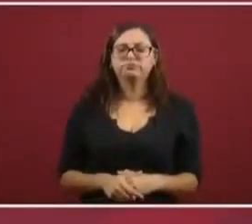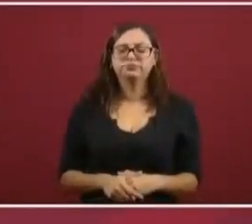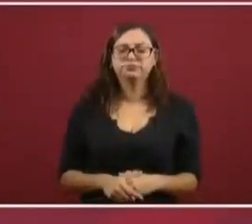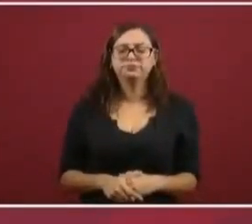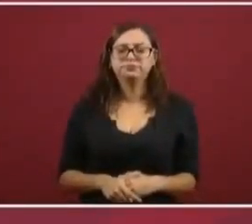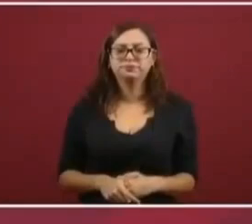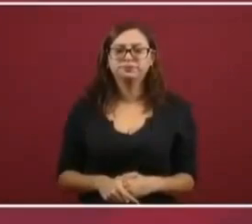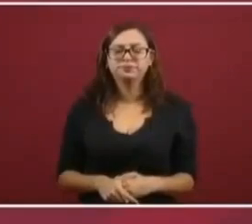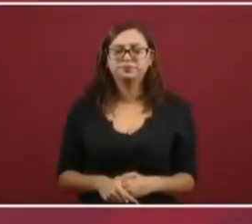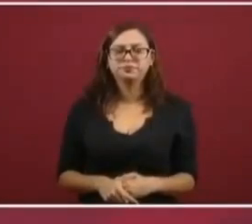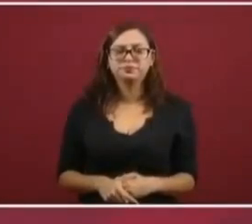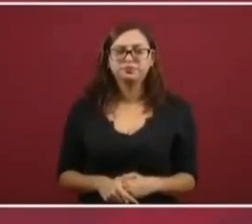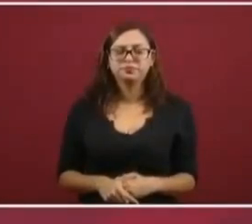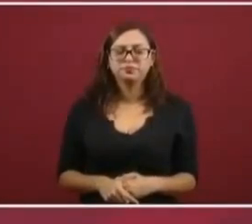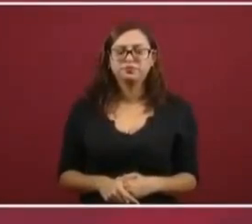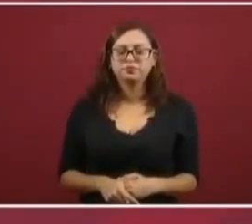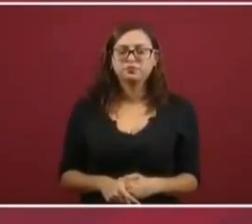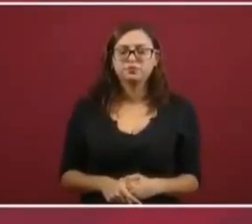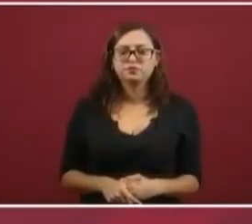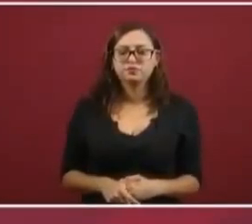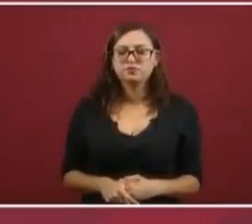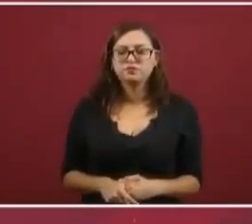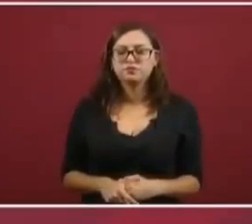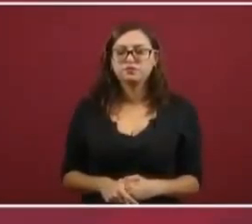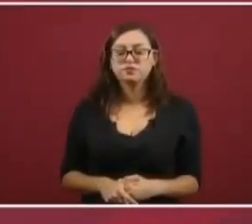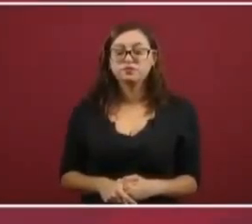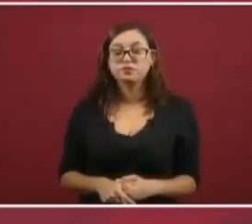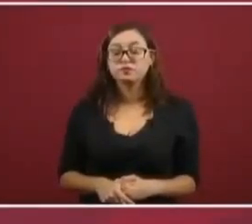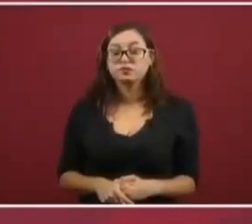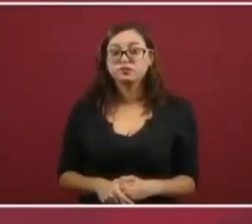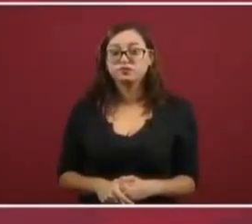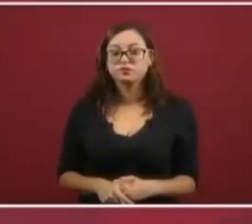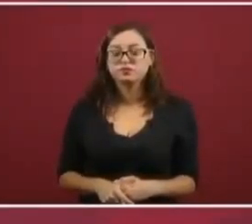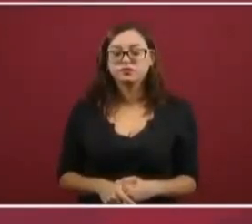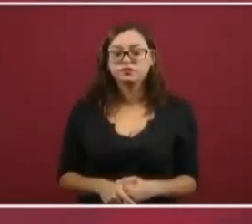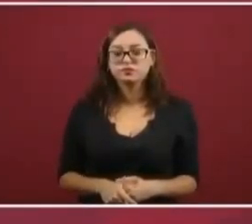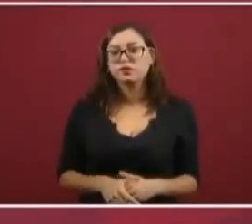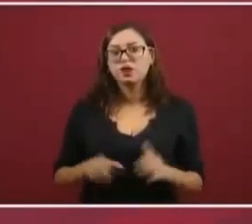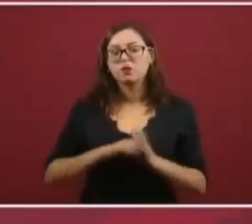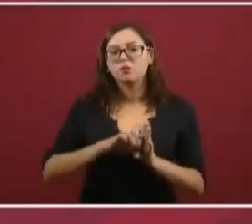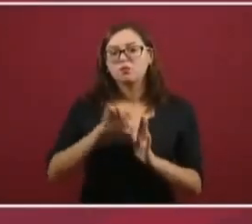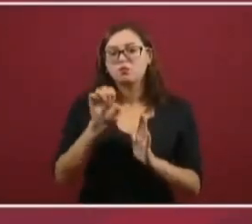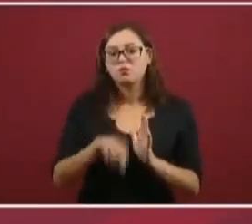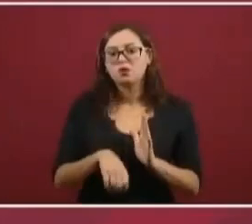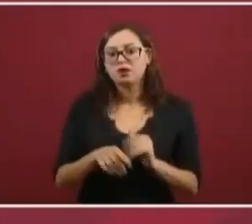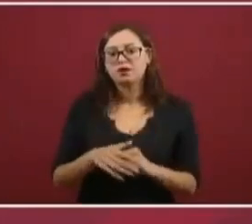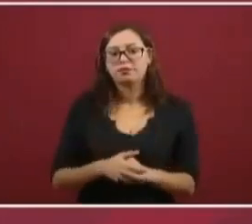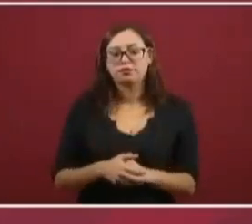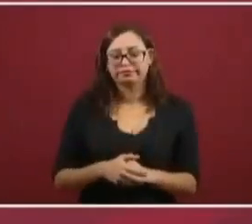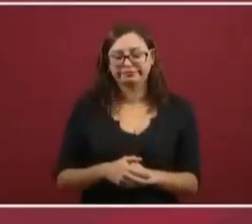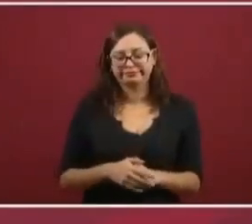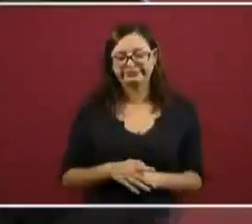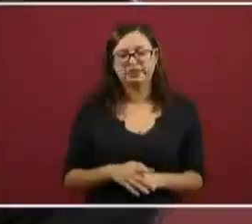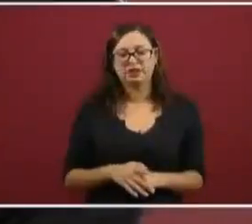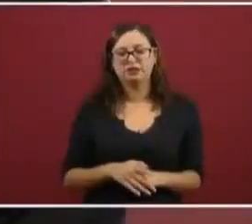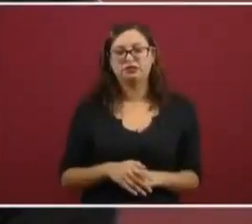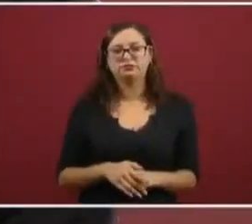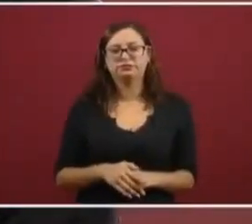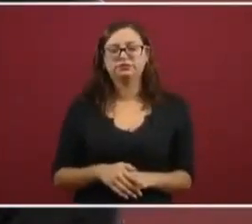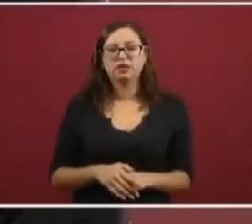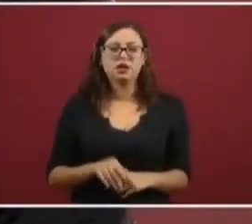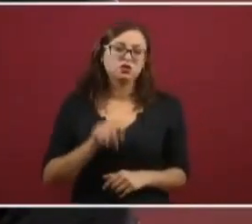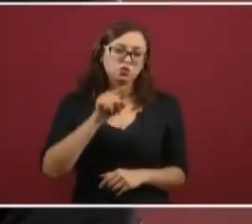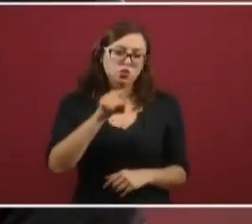ejemplo en sentido distinto a lo que planteas hoy